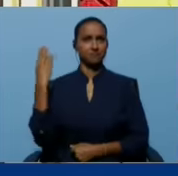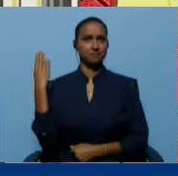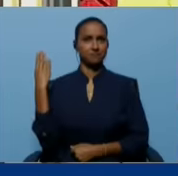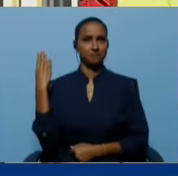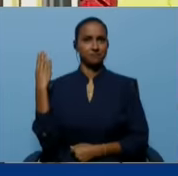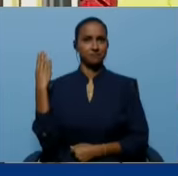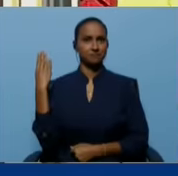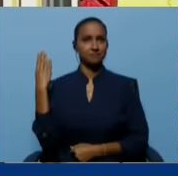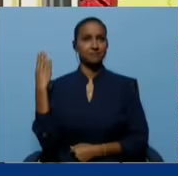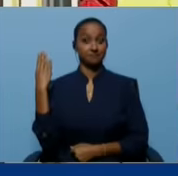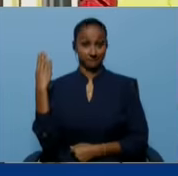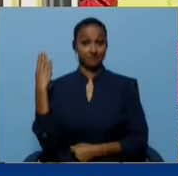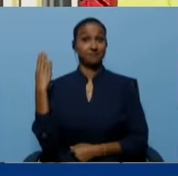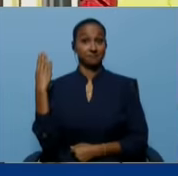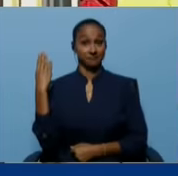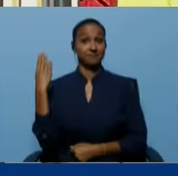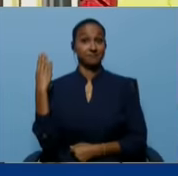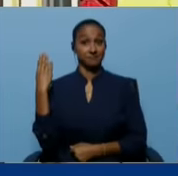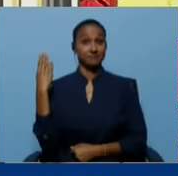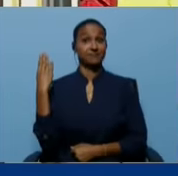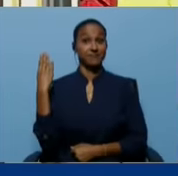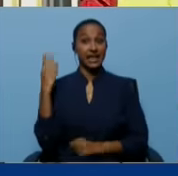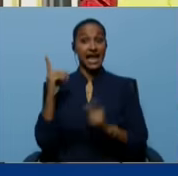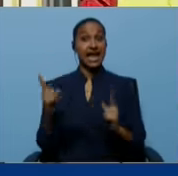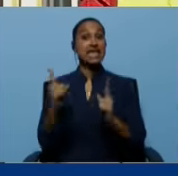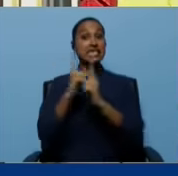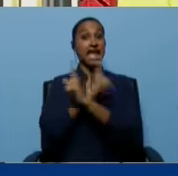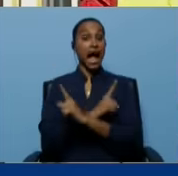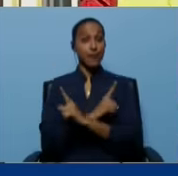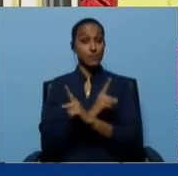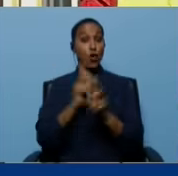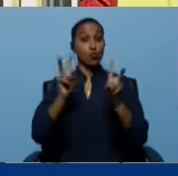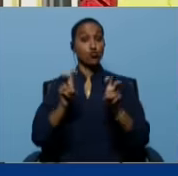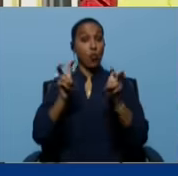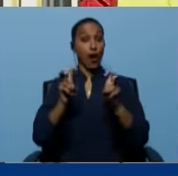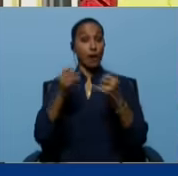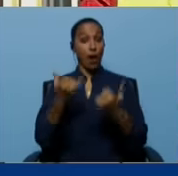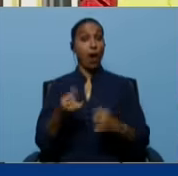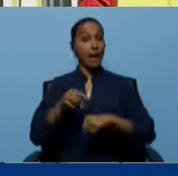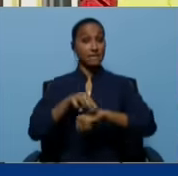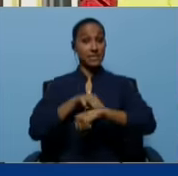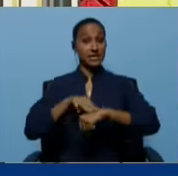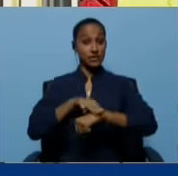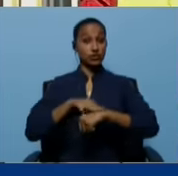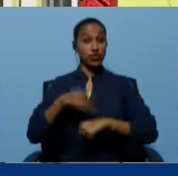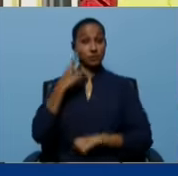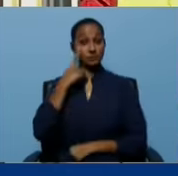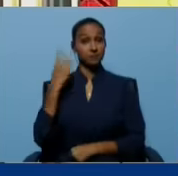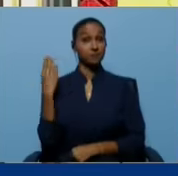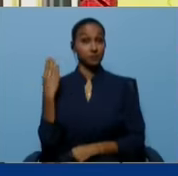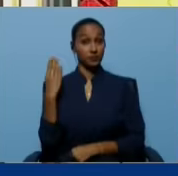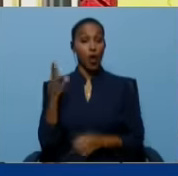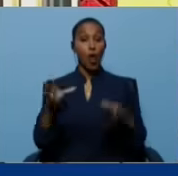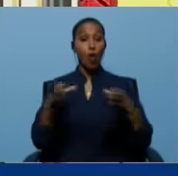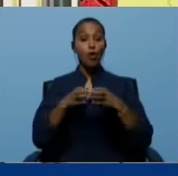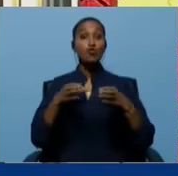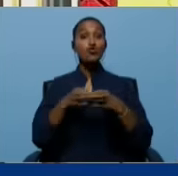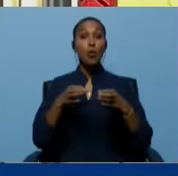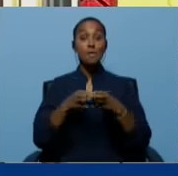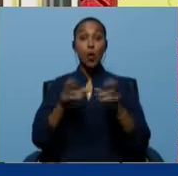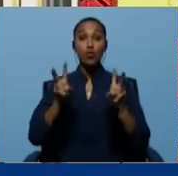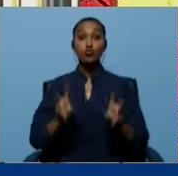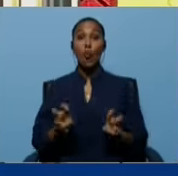para ir integrando con mayor fortaleza profesional el equipo de